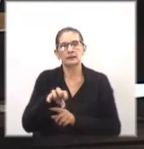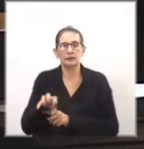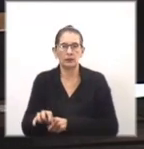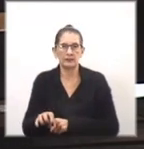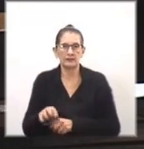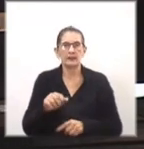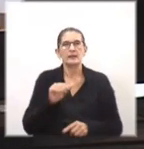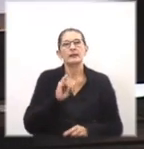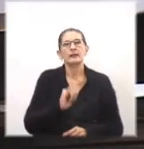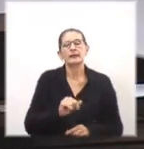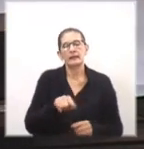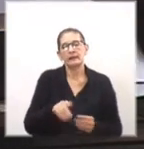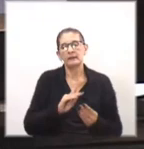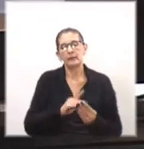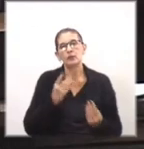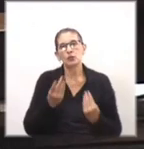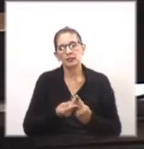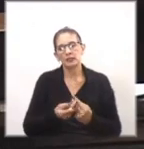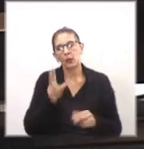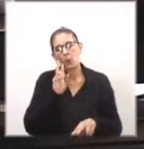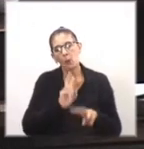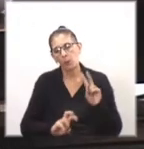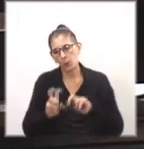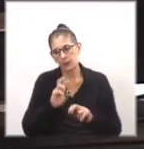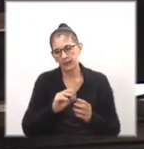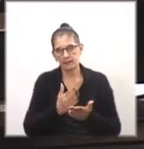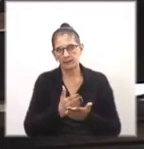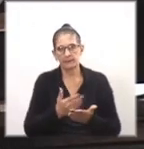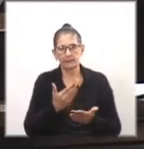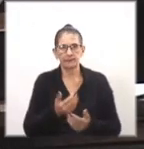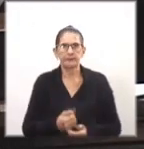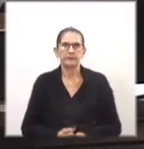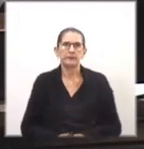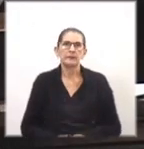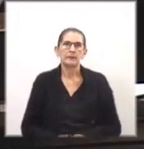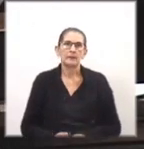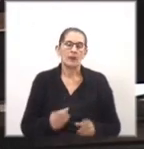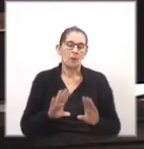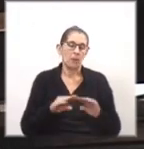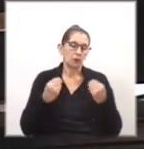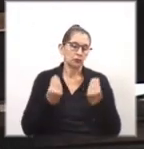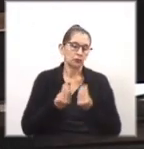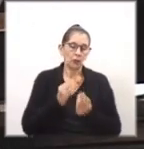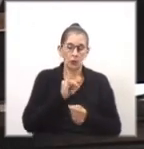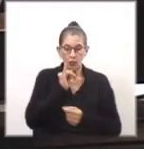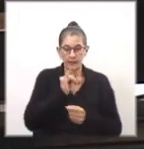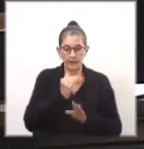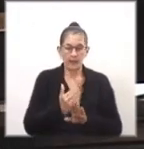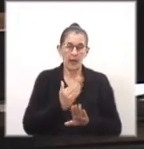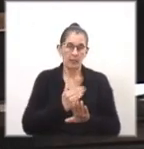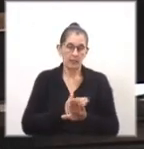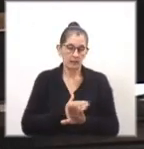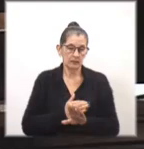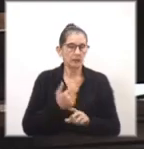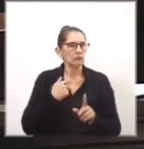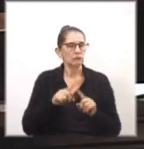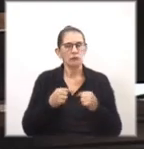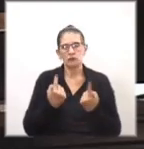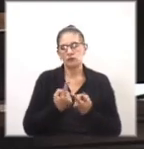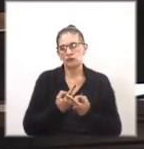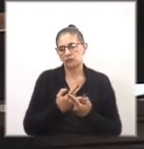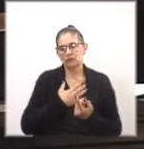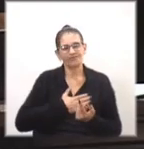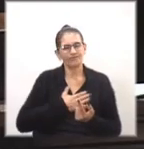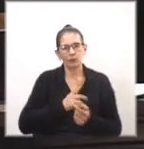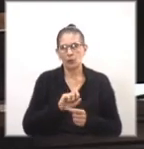privilegiados y que este proyecto busca consolidar. Por todo lo expuesto anteriormente, nos oponemos a este proyecto